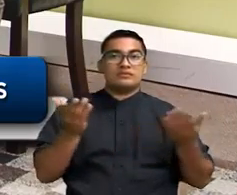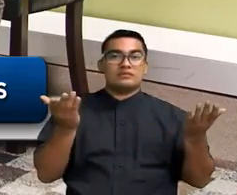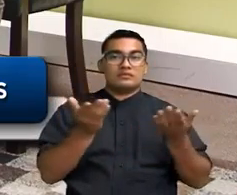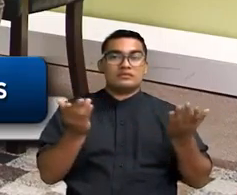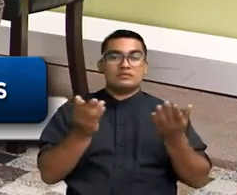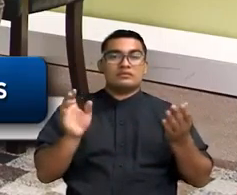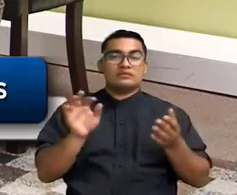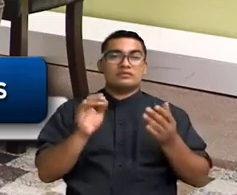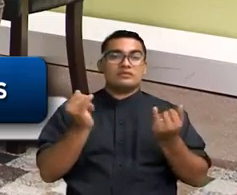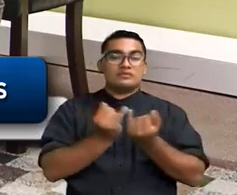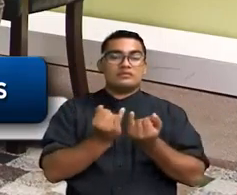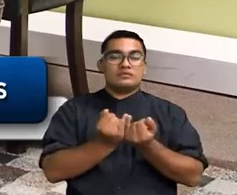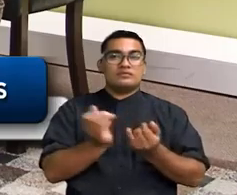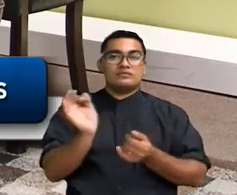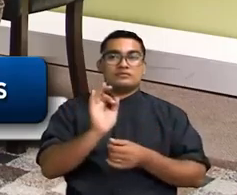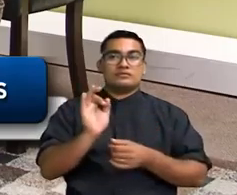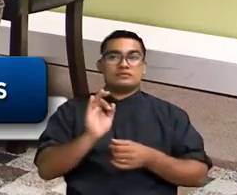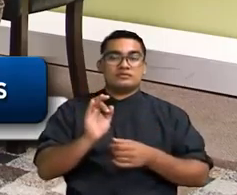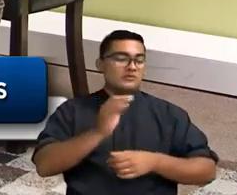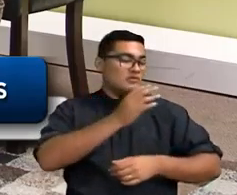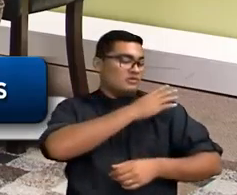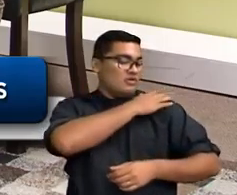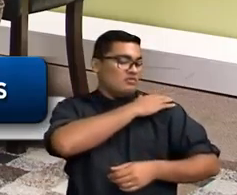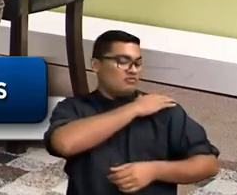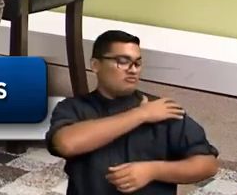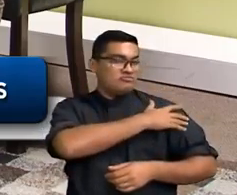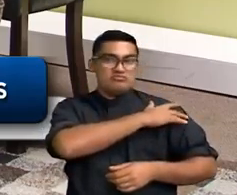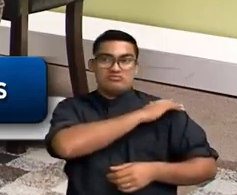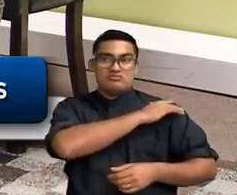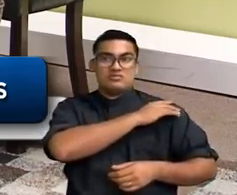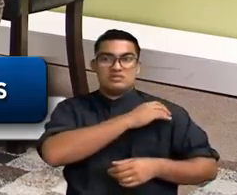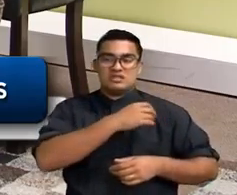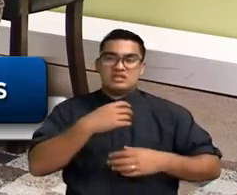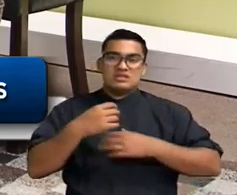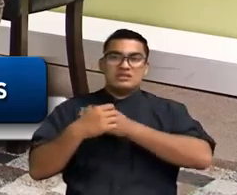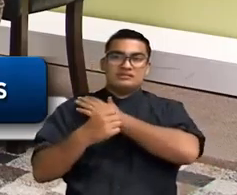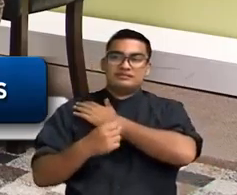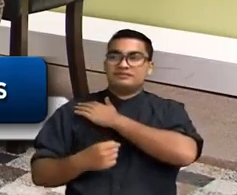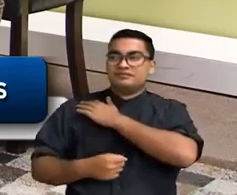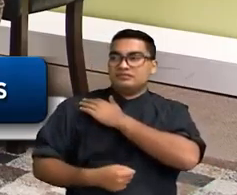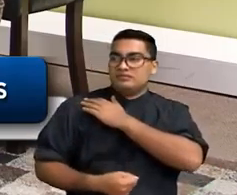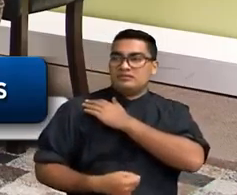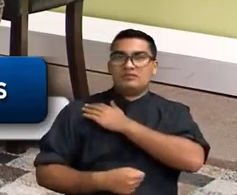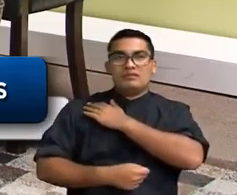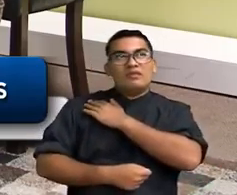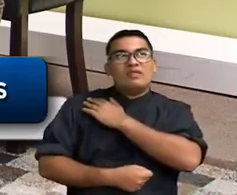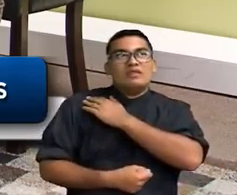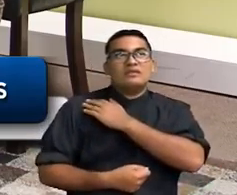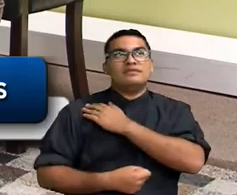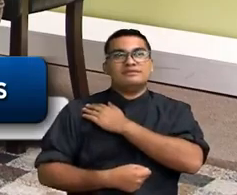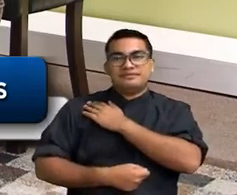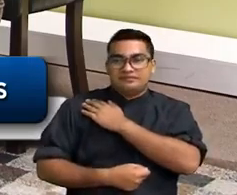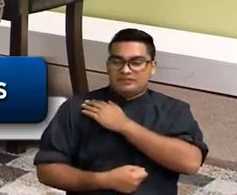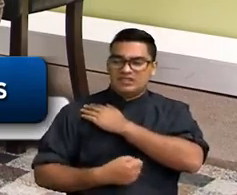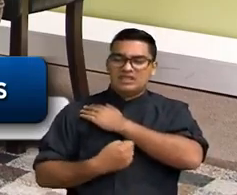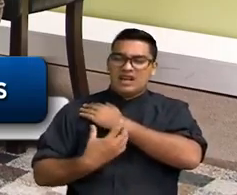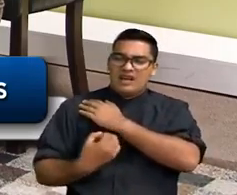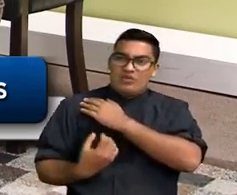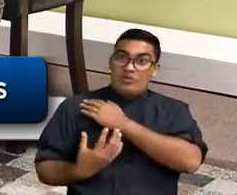una forma curva, y generalmente al pasar los tendones que tenemos en el hombro a través de ese